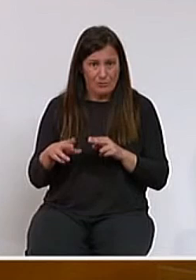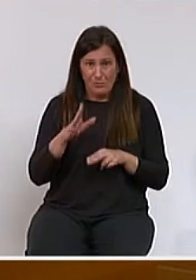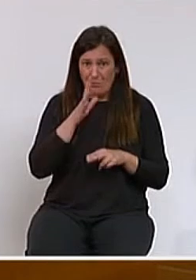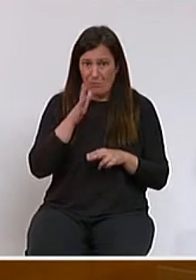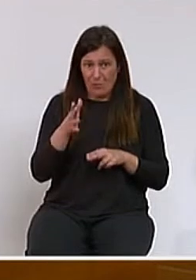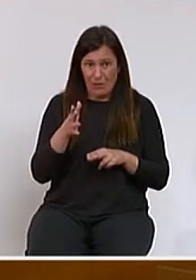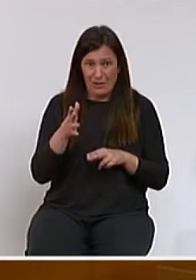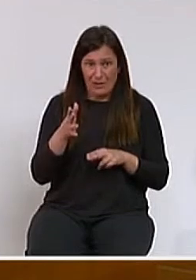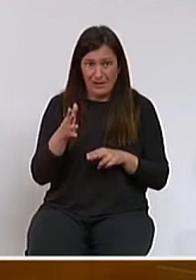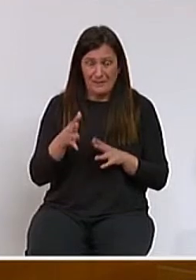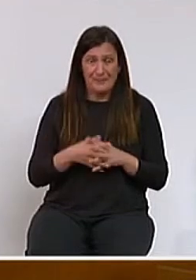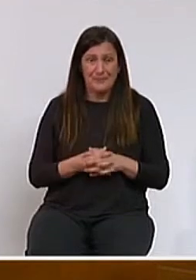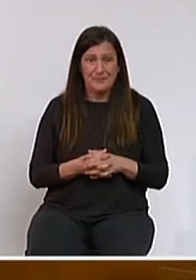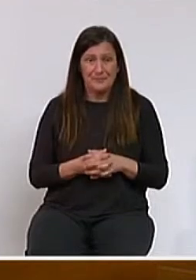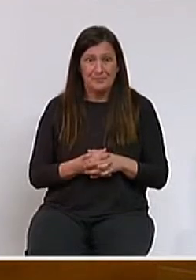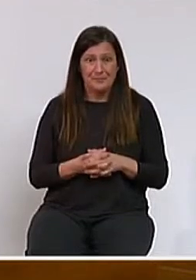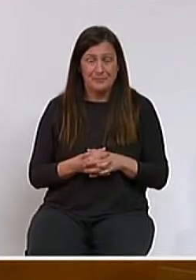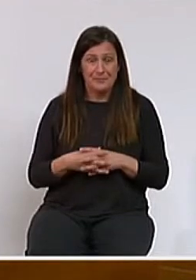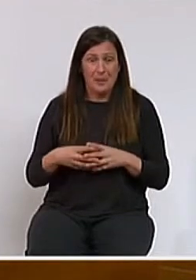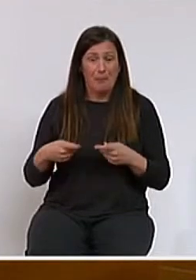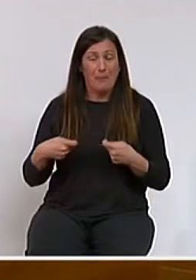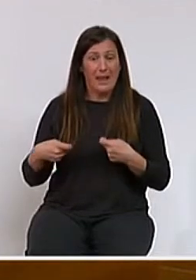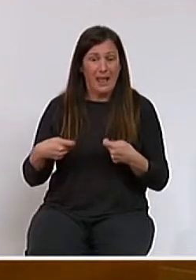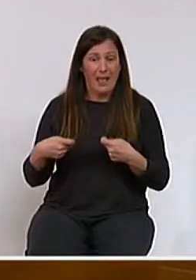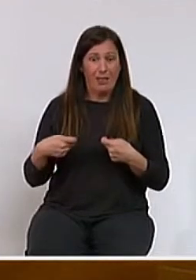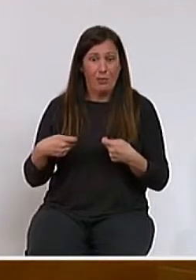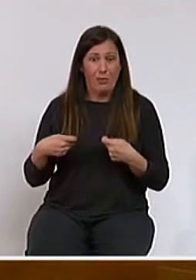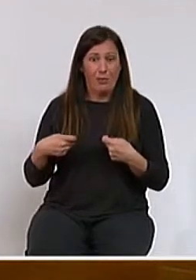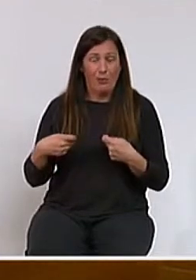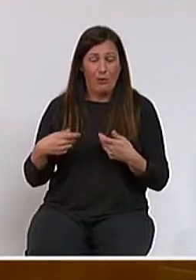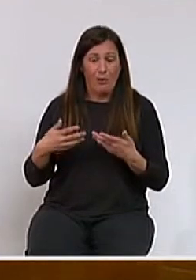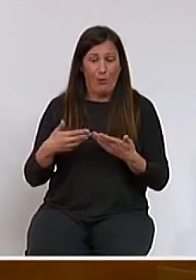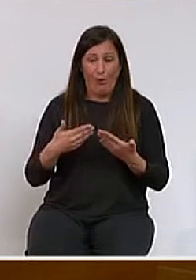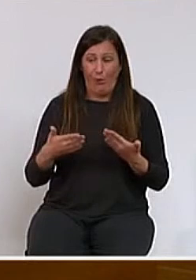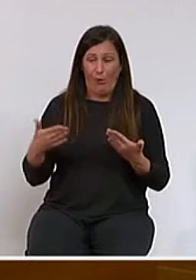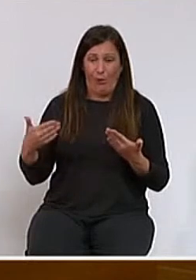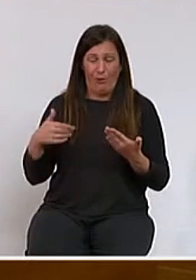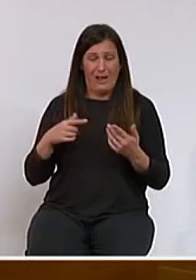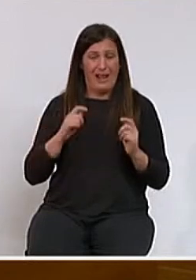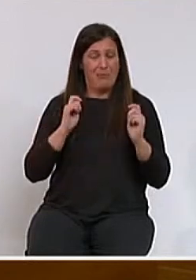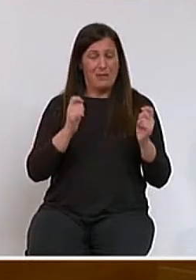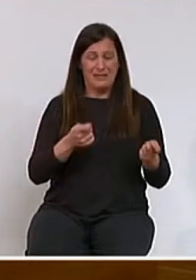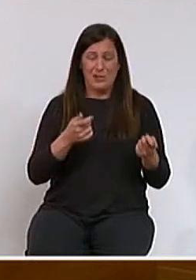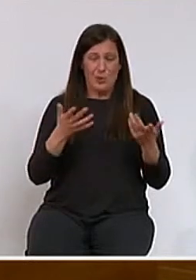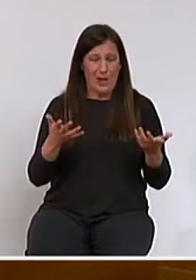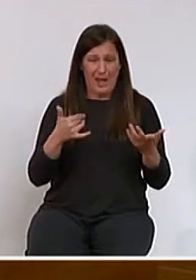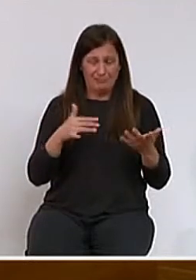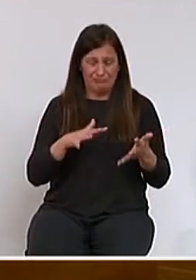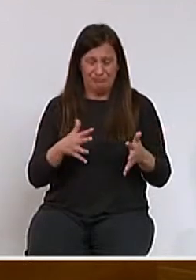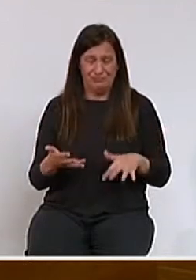mercado persa en el que se ha convertido la investidura ha venido a enfangar un asunto crucial